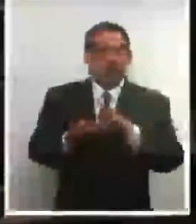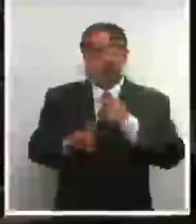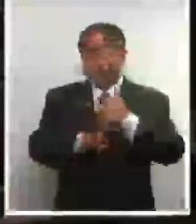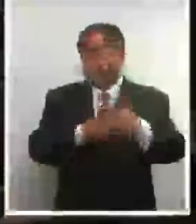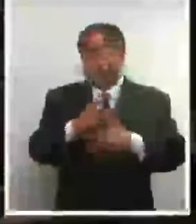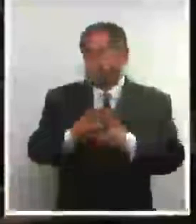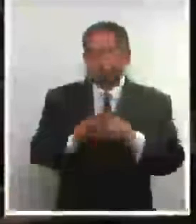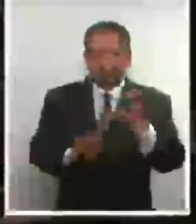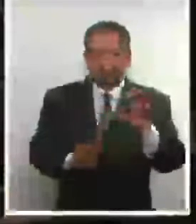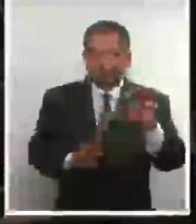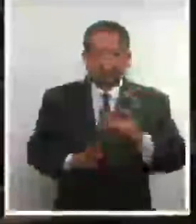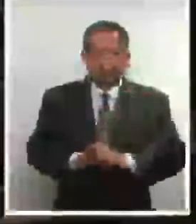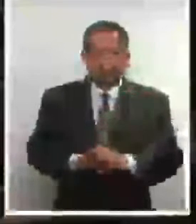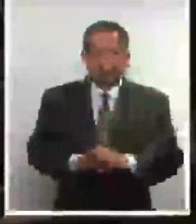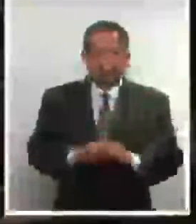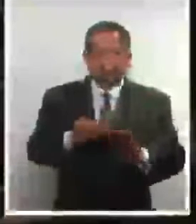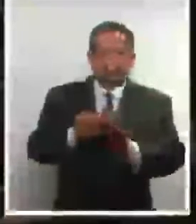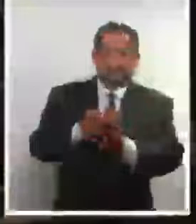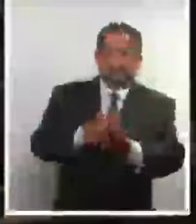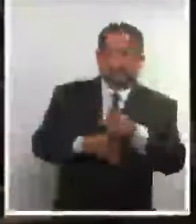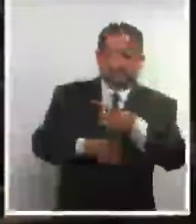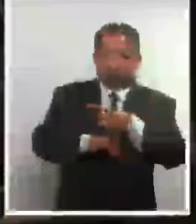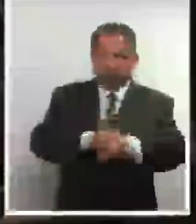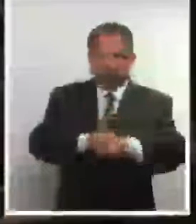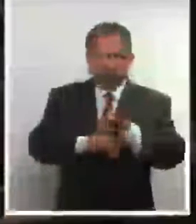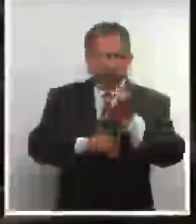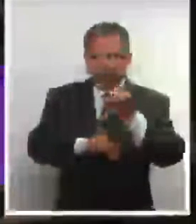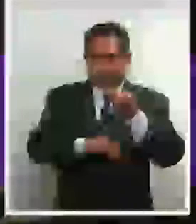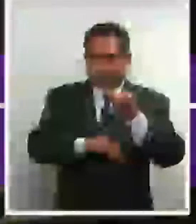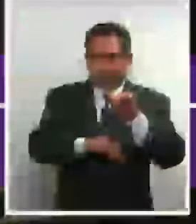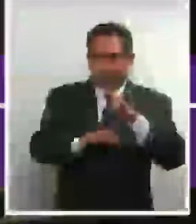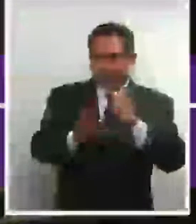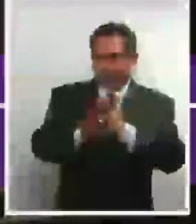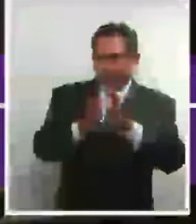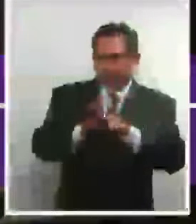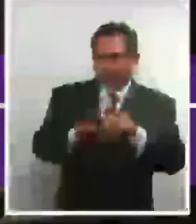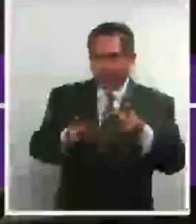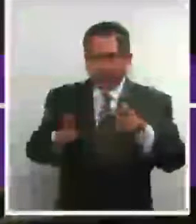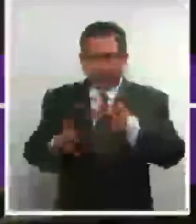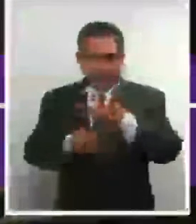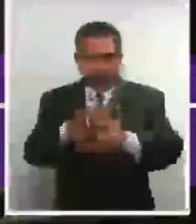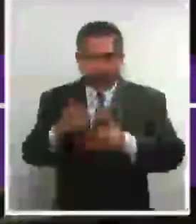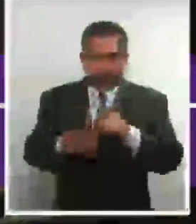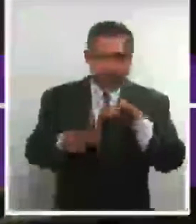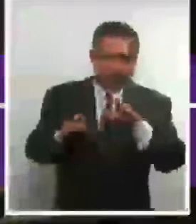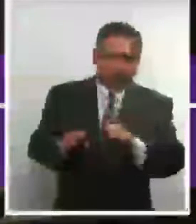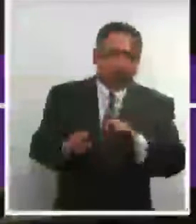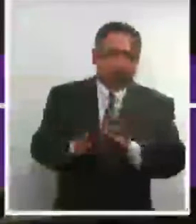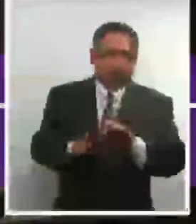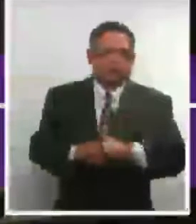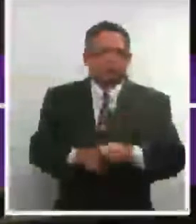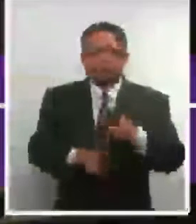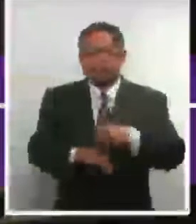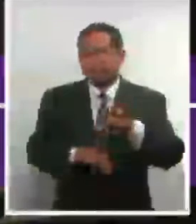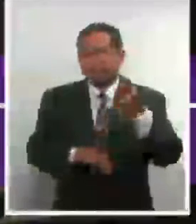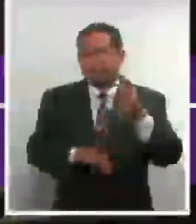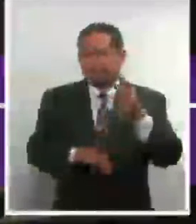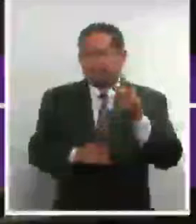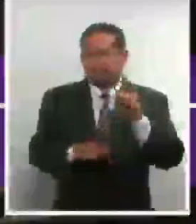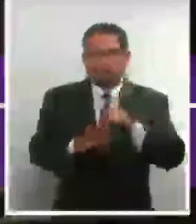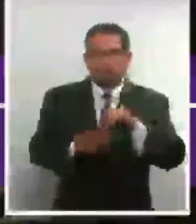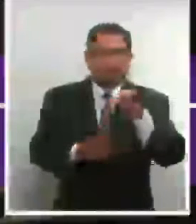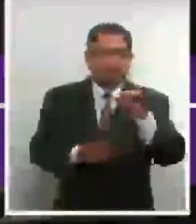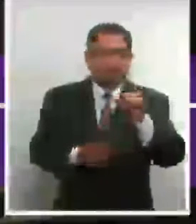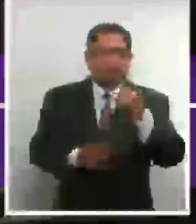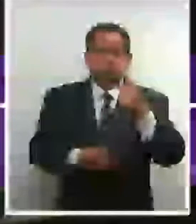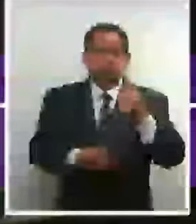violencias. Inciso C, la prevención del delito y el combate a la delincuencia. El numeral 3, inciso A,